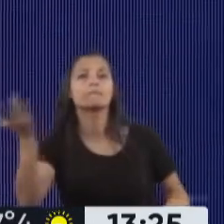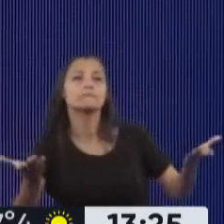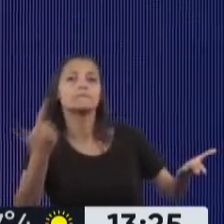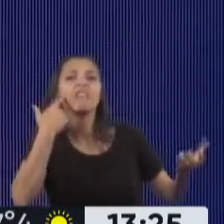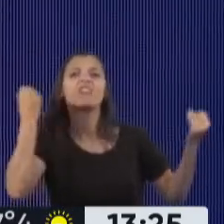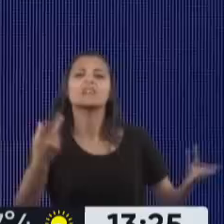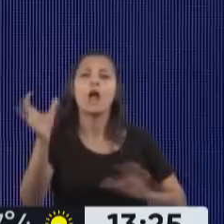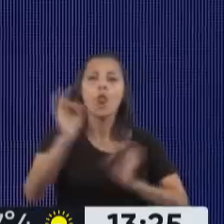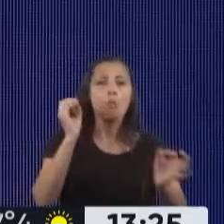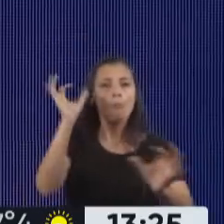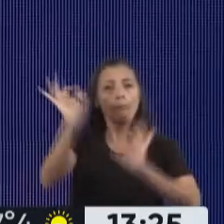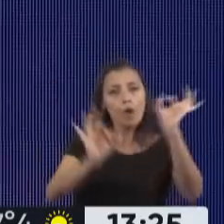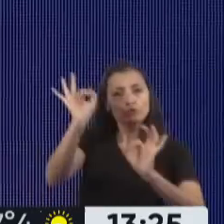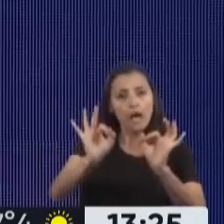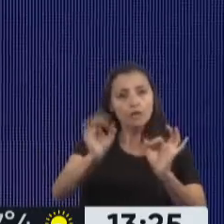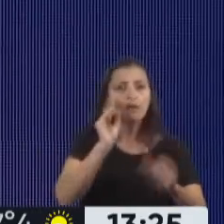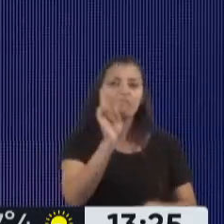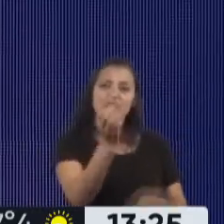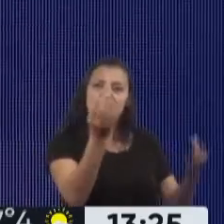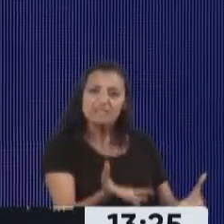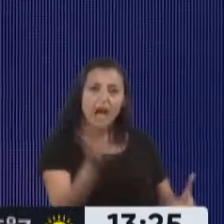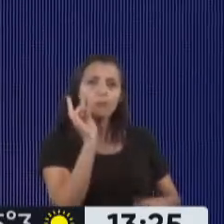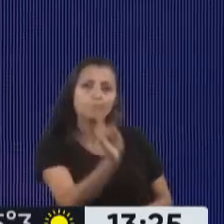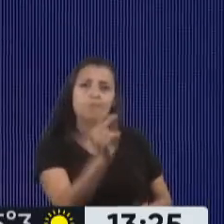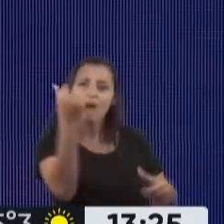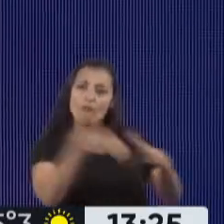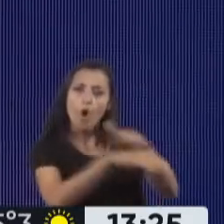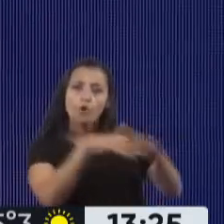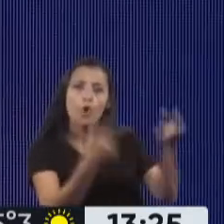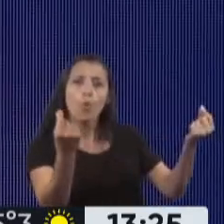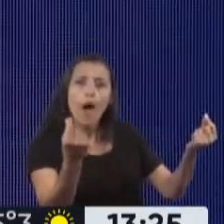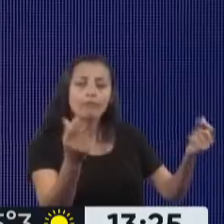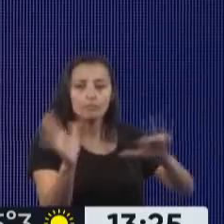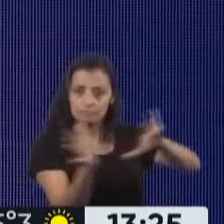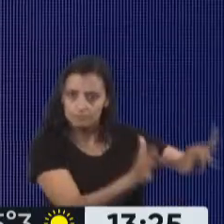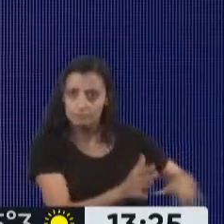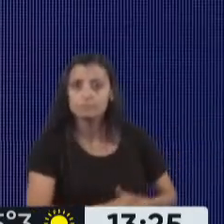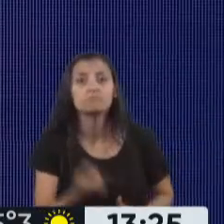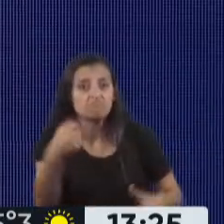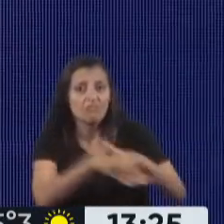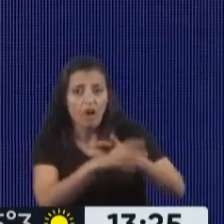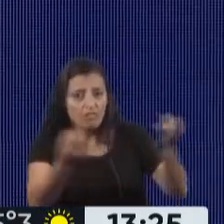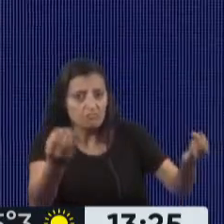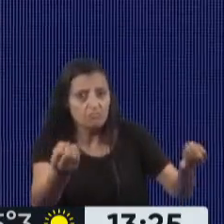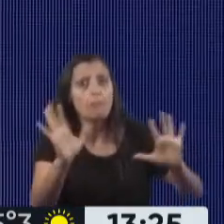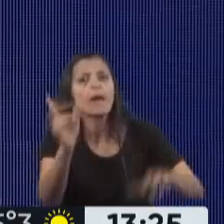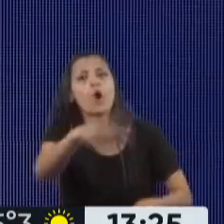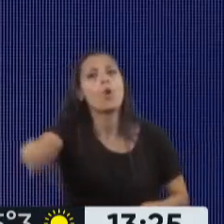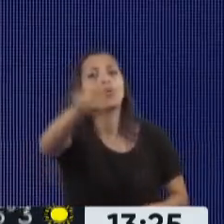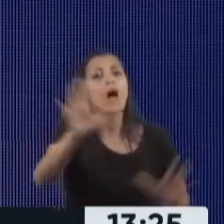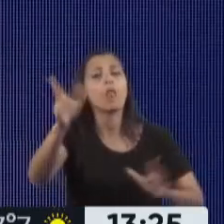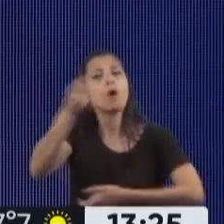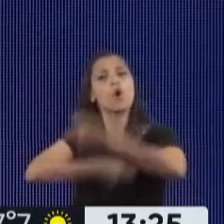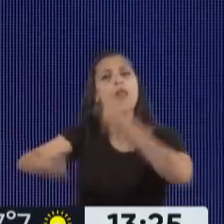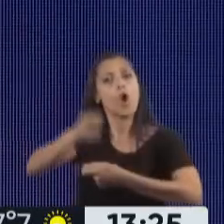van a estar mirando el flujo de fondos. Ahora, flujo de fondos maravilloso, pero ustedes, digamos, pueden tener un